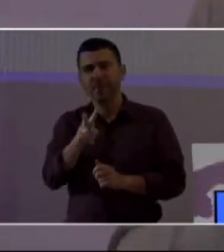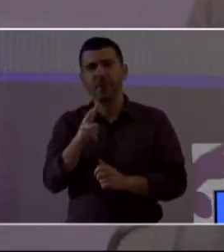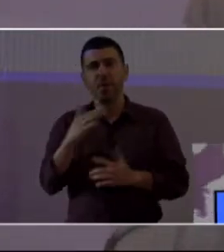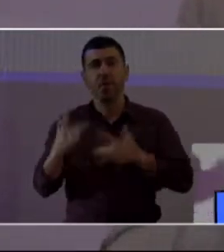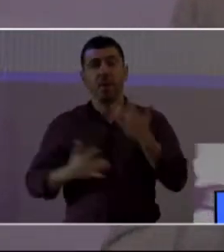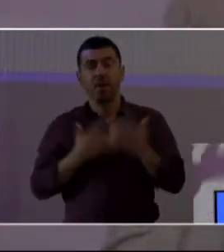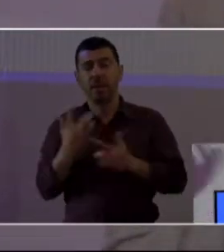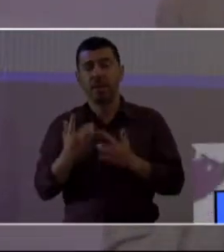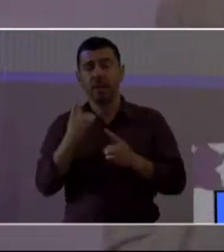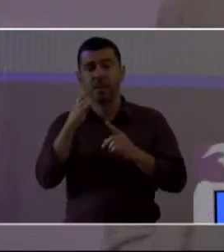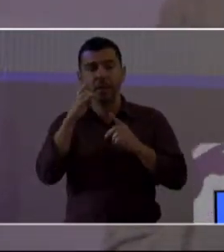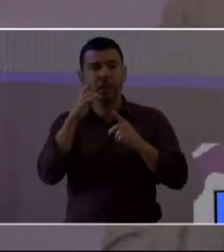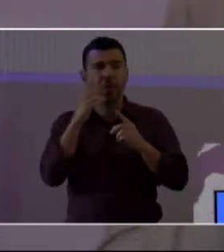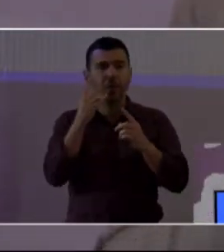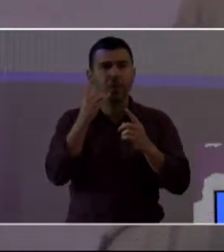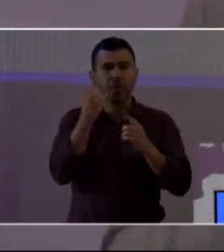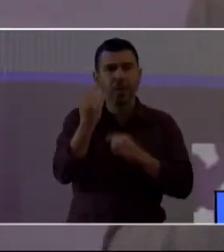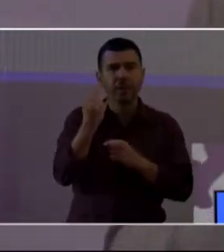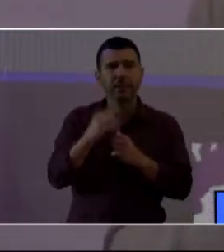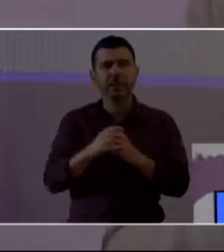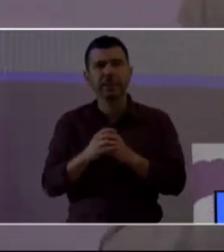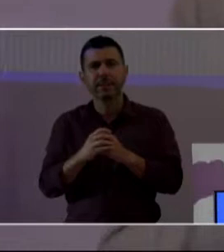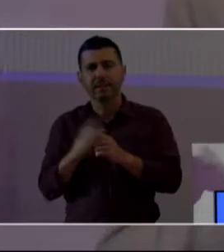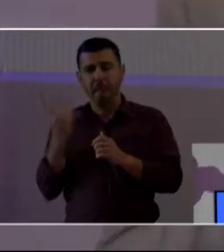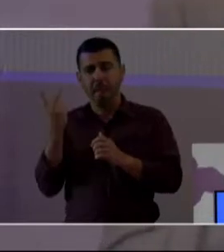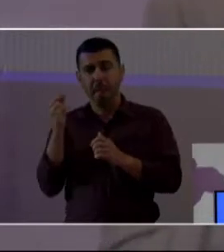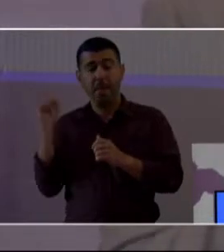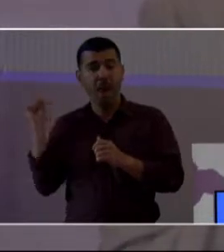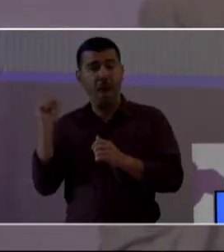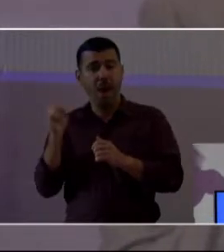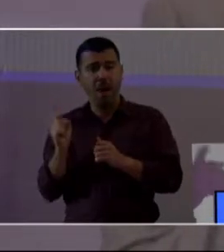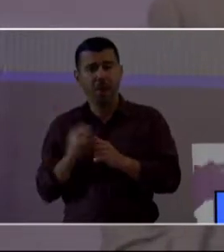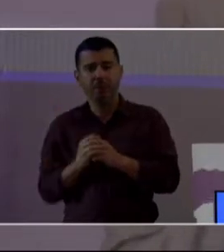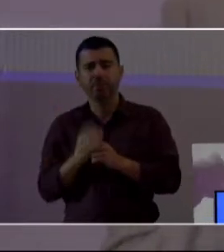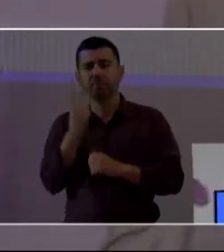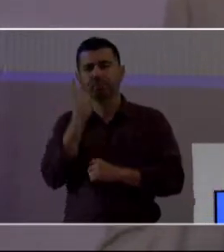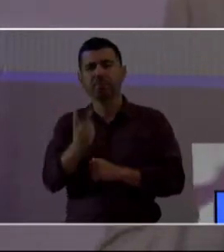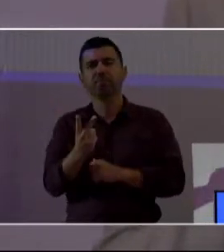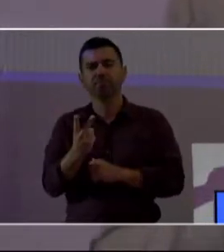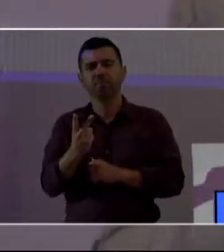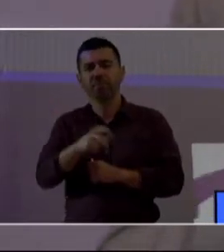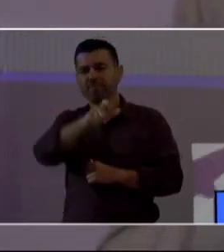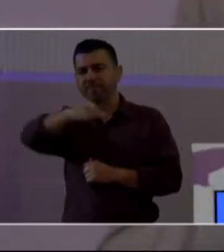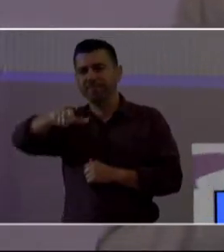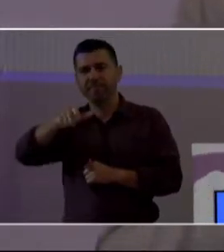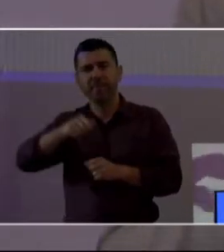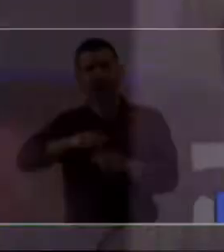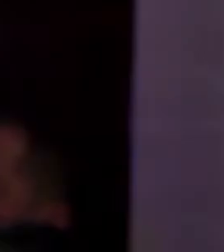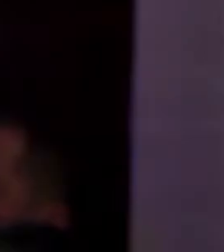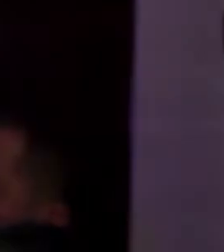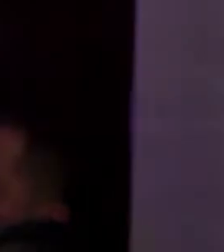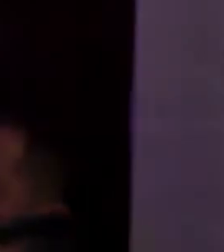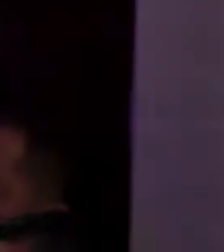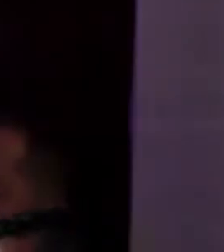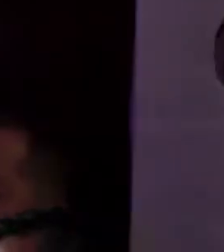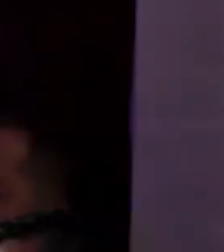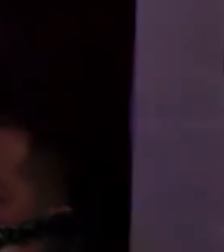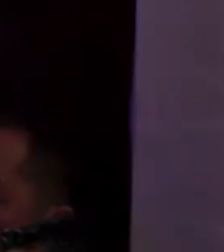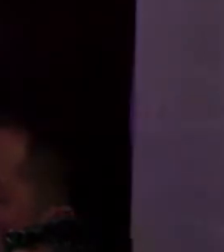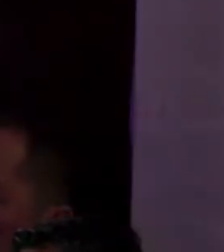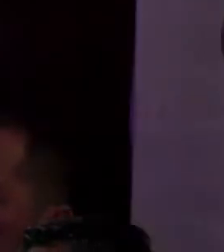de la vida, ya hace 20 años, como la oportunidad de que la gente de la ciudad entienda que sin campo no hay ciudad.